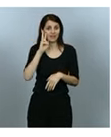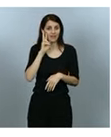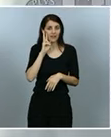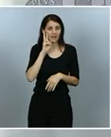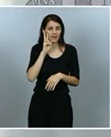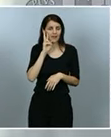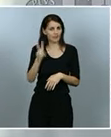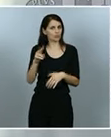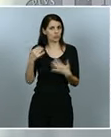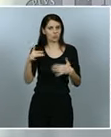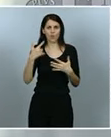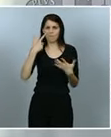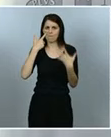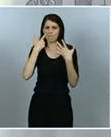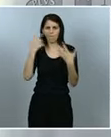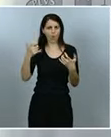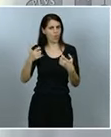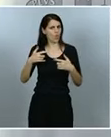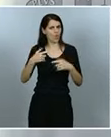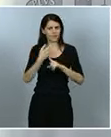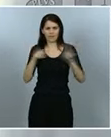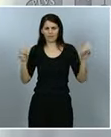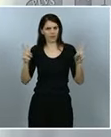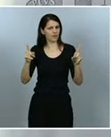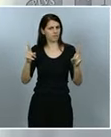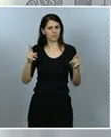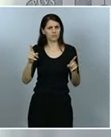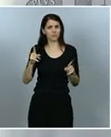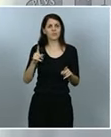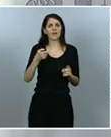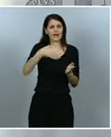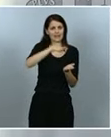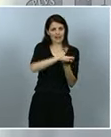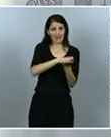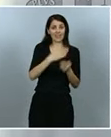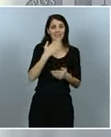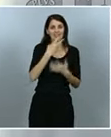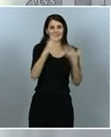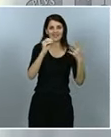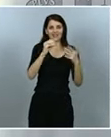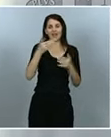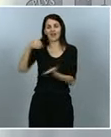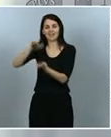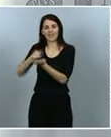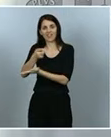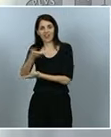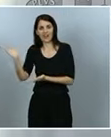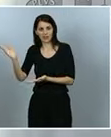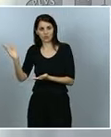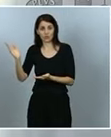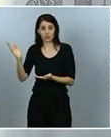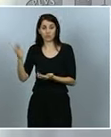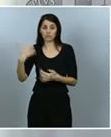marcaría claramente la diferencia entre la letalidad de ese grupo de edad con el resto. El resto están en 2 casos